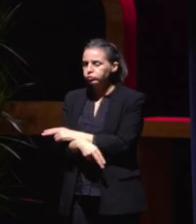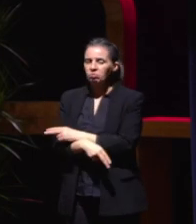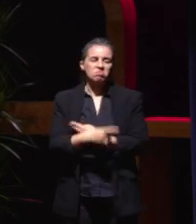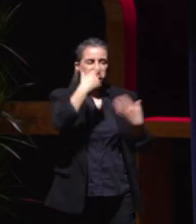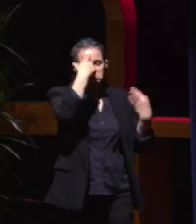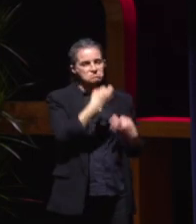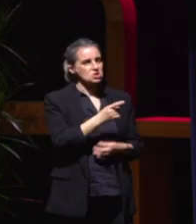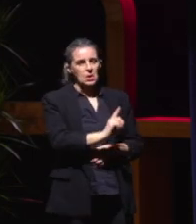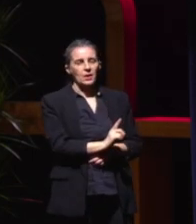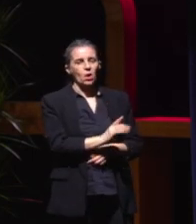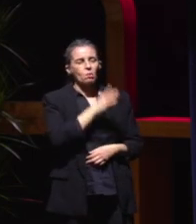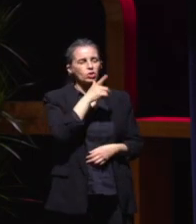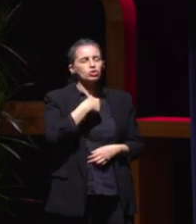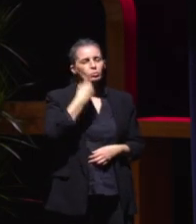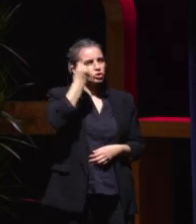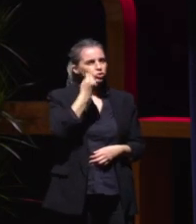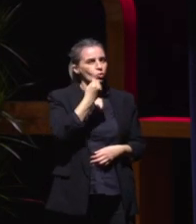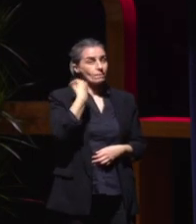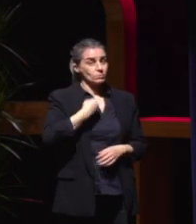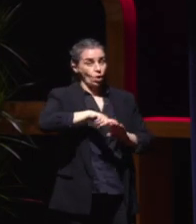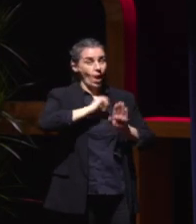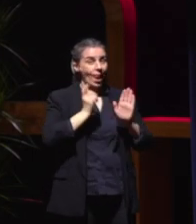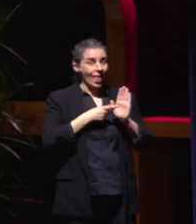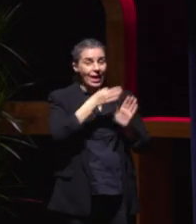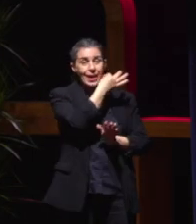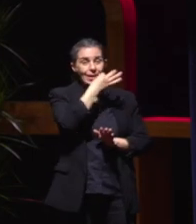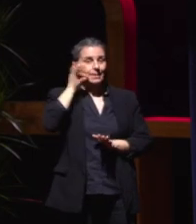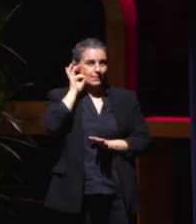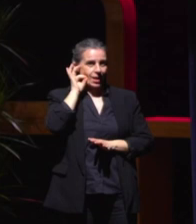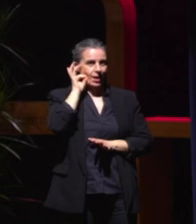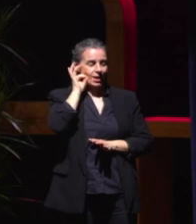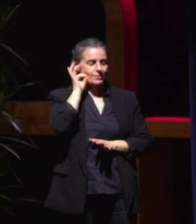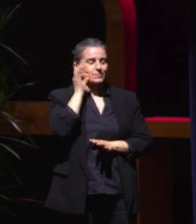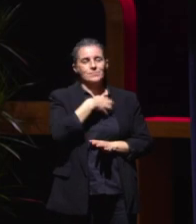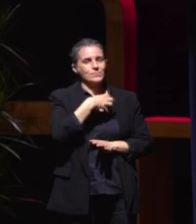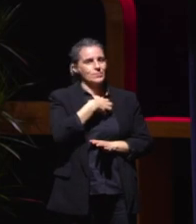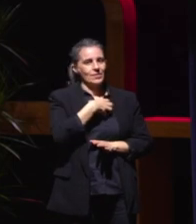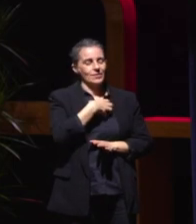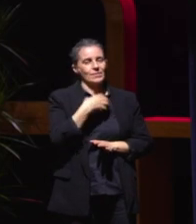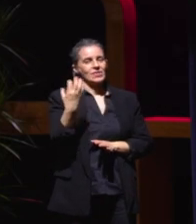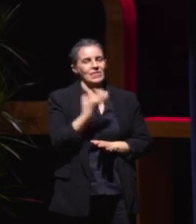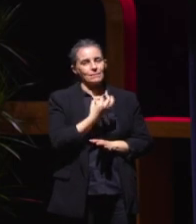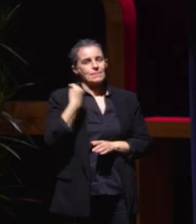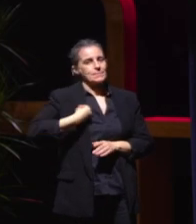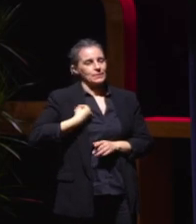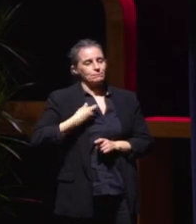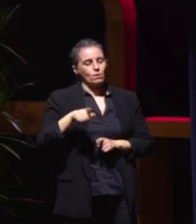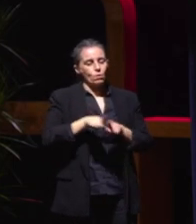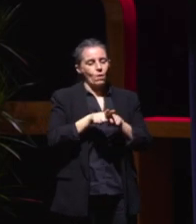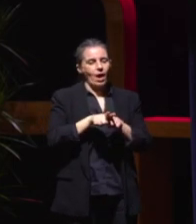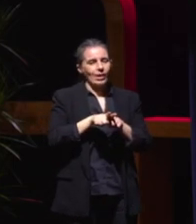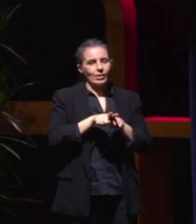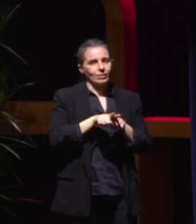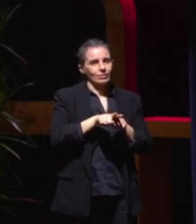no creo que se atrevan a tumbar la ley cremallera de tal manera que tienen que tirar con una olona